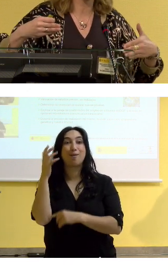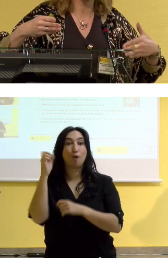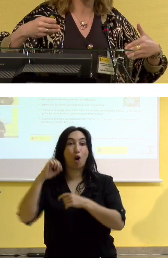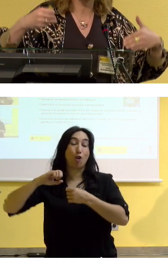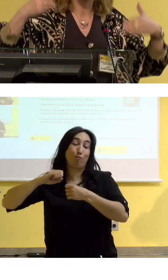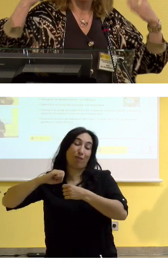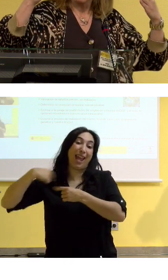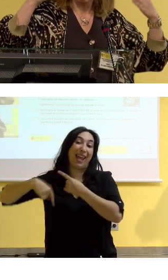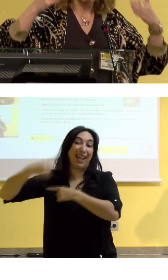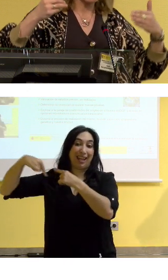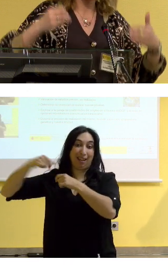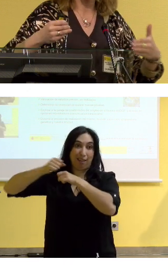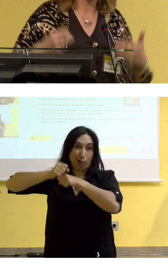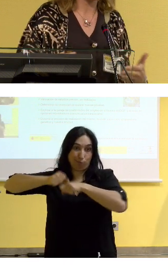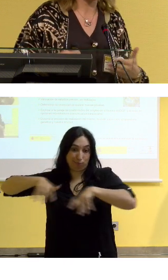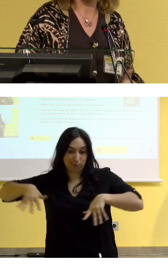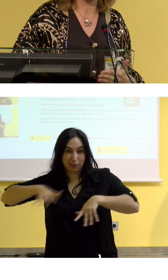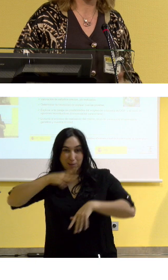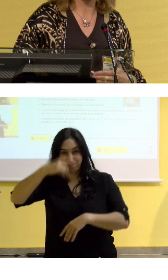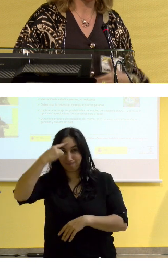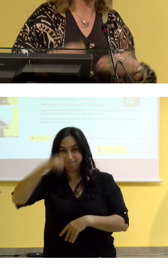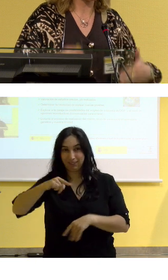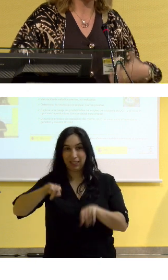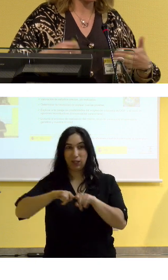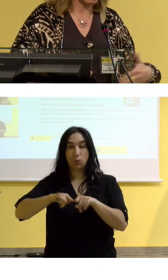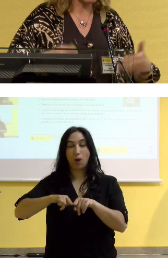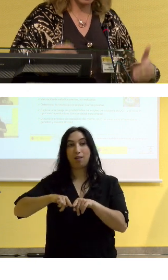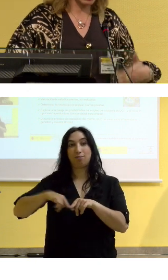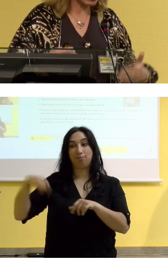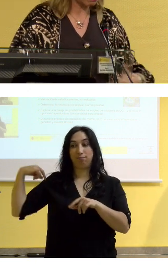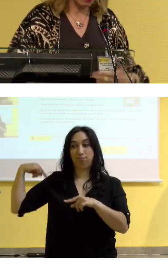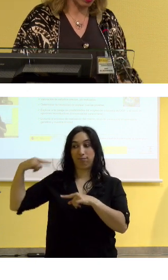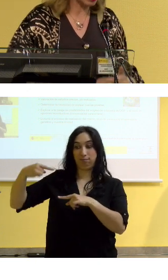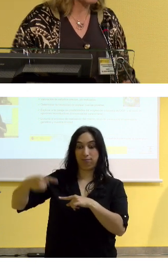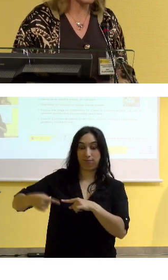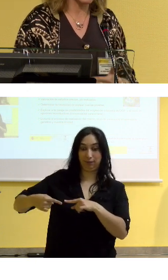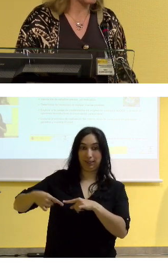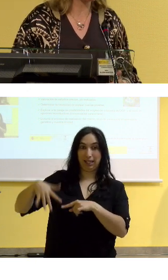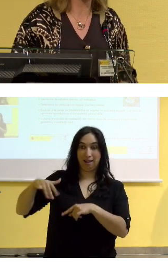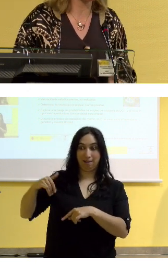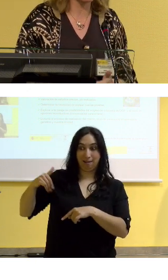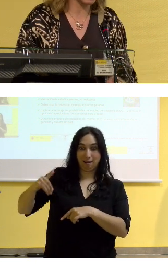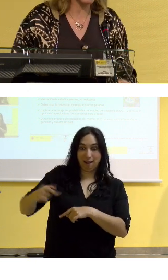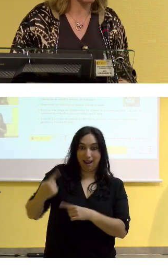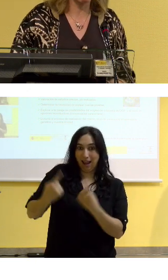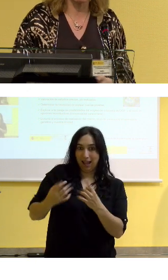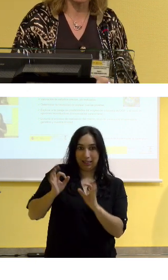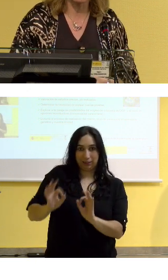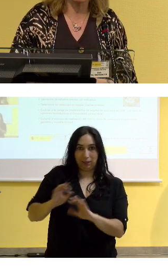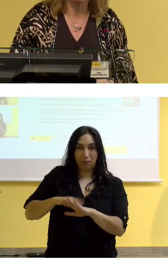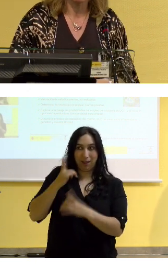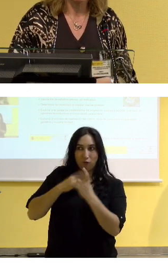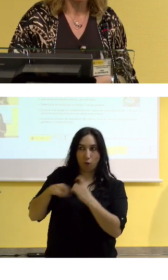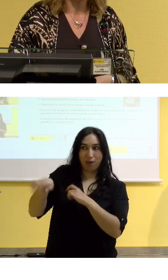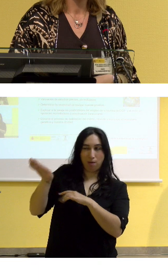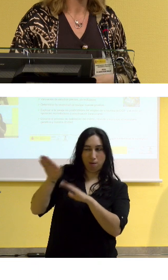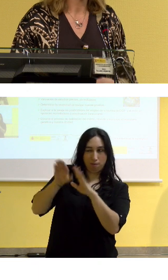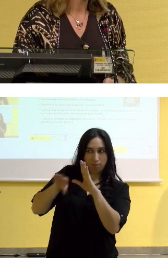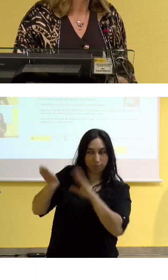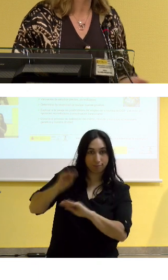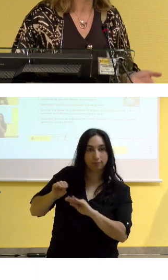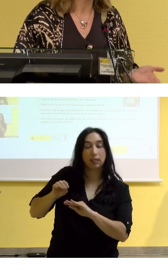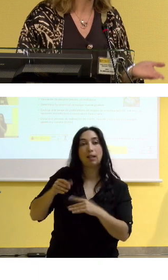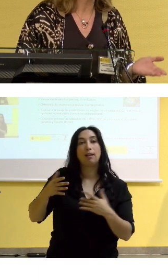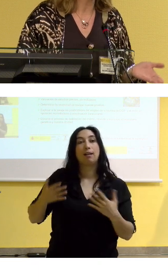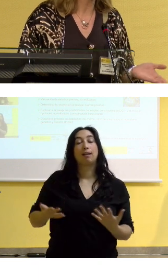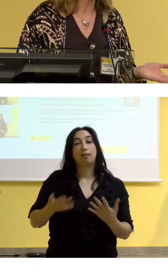que es dominante en todas las descendencias, vamos a tener a alguien de donde sacar información. Valora